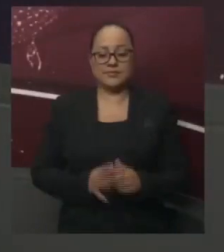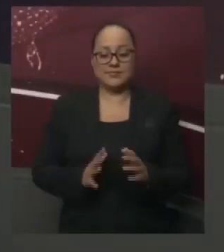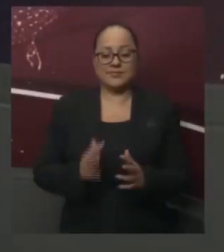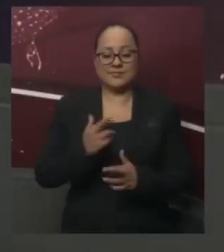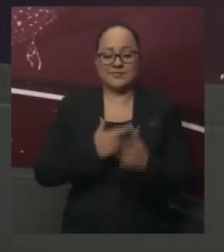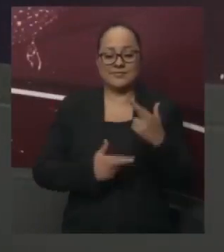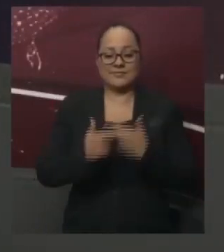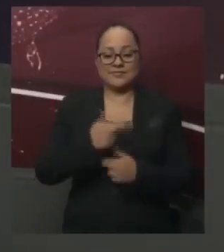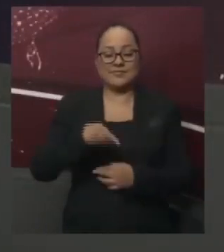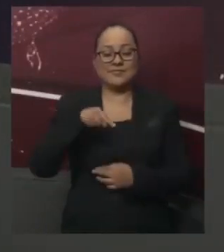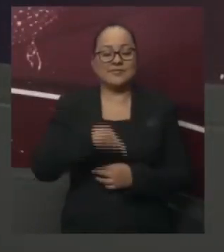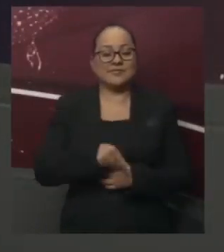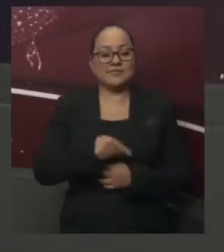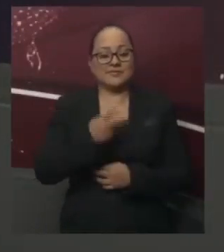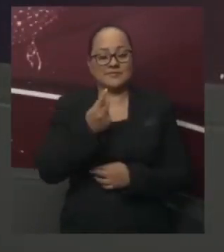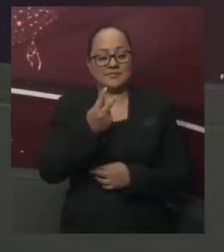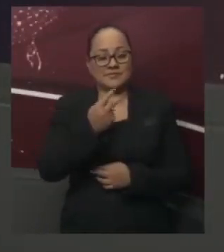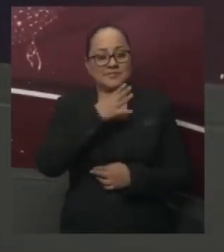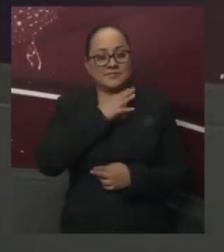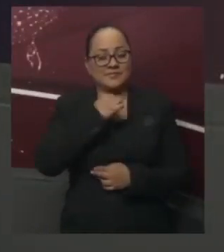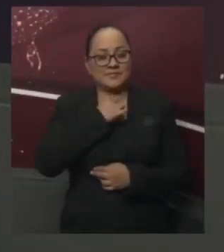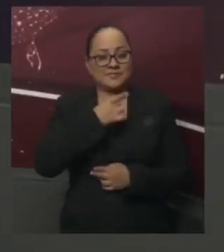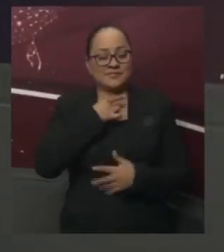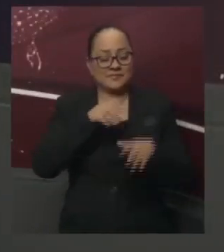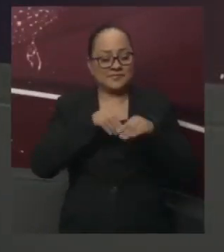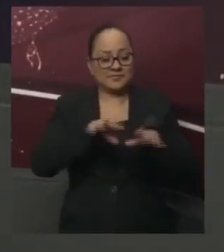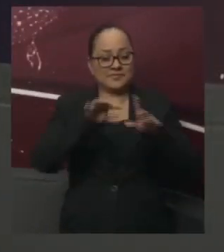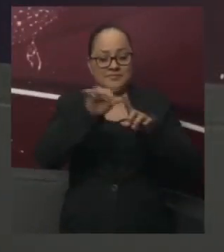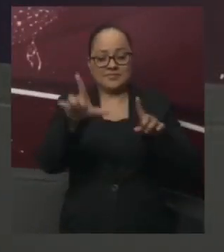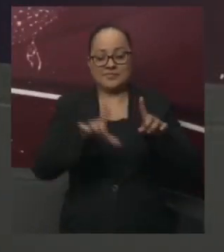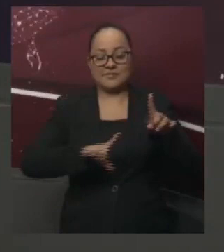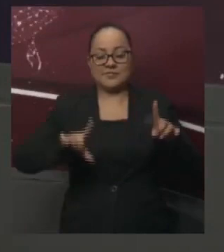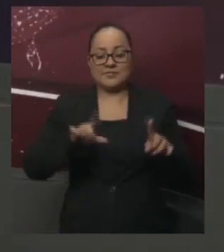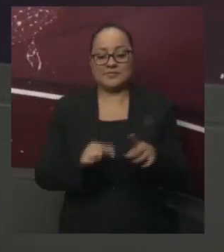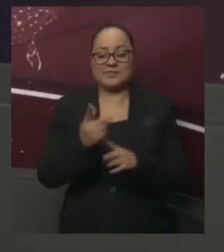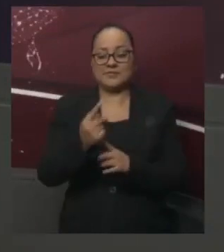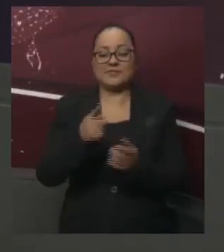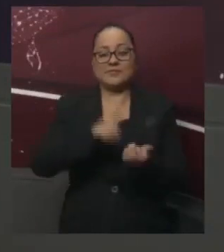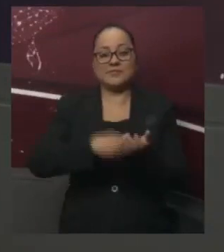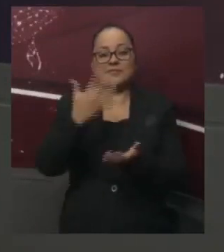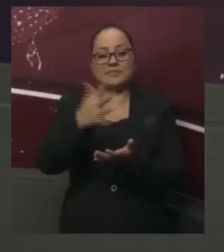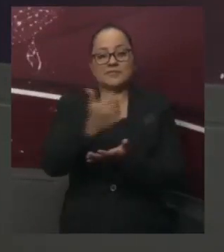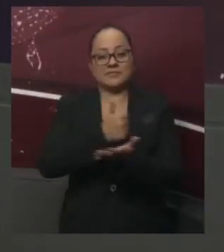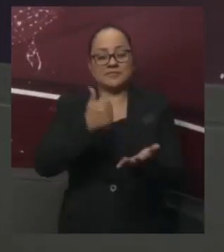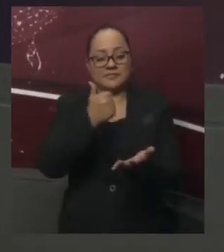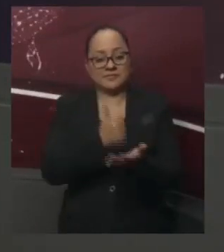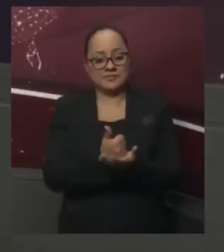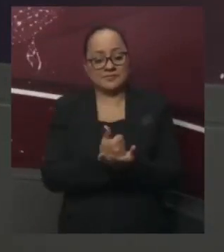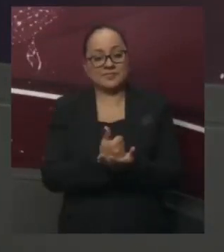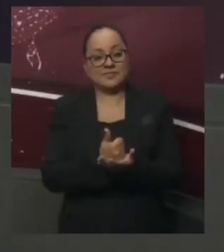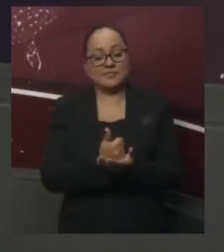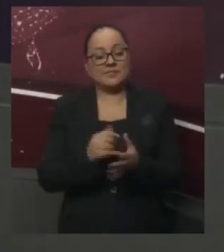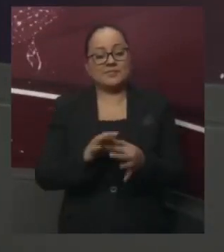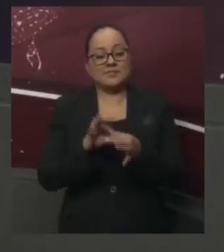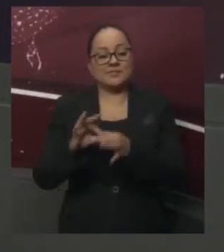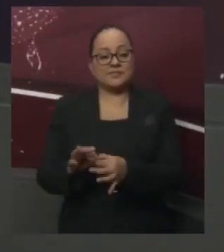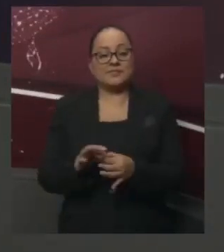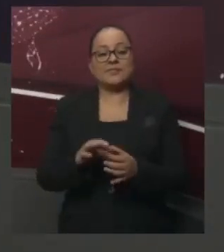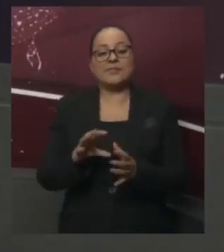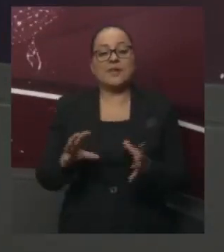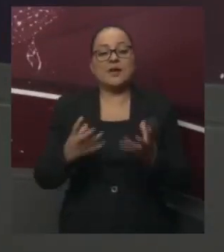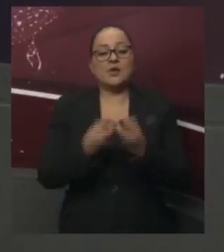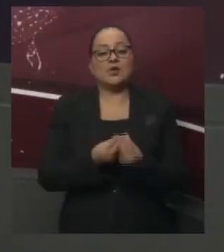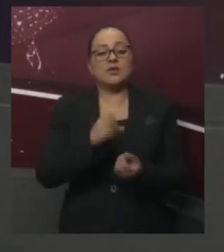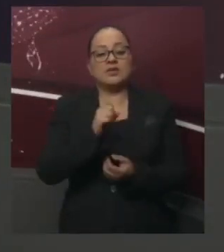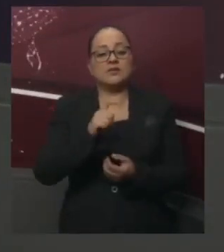Ya estamos de regreso con usted transmitiendo a la República Mexicana en televisión digital terrestre en 10 ciudades, señal abierta, 10 ciudades del país con el convenio del Sistema Público